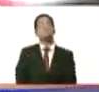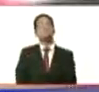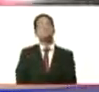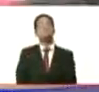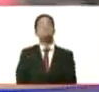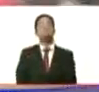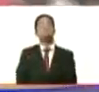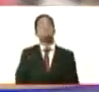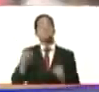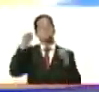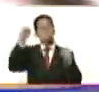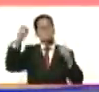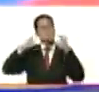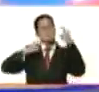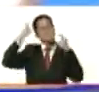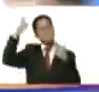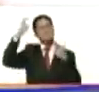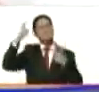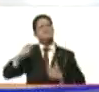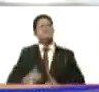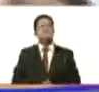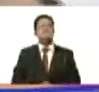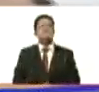¡Que viva Chávez!